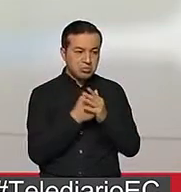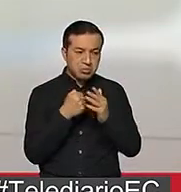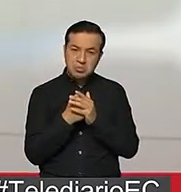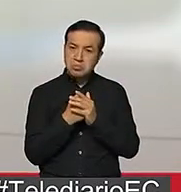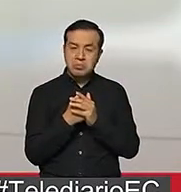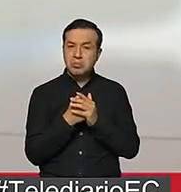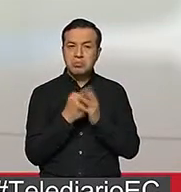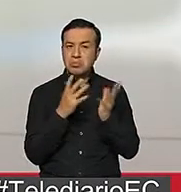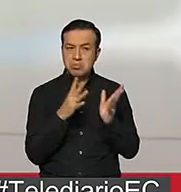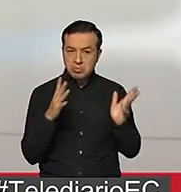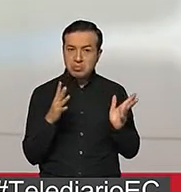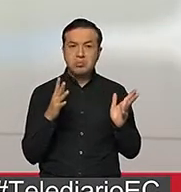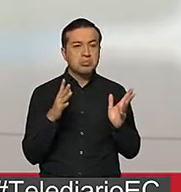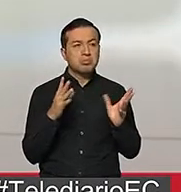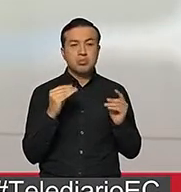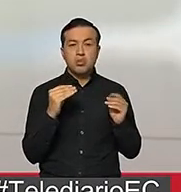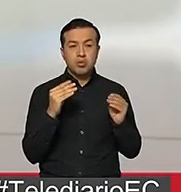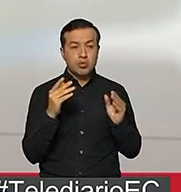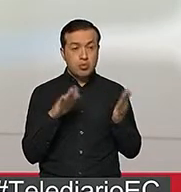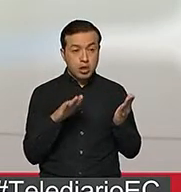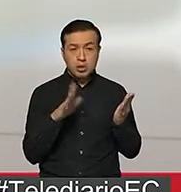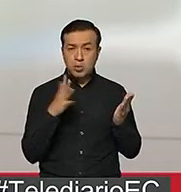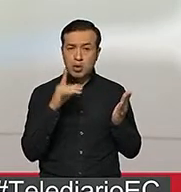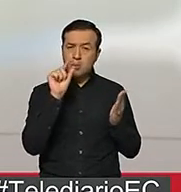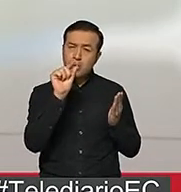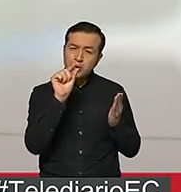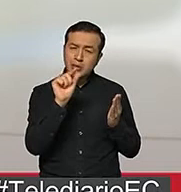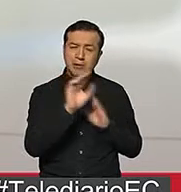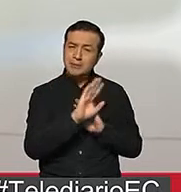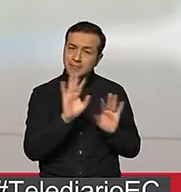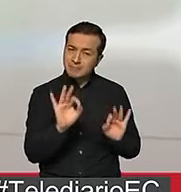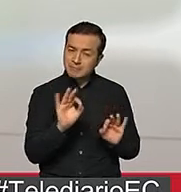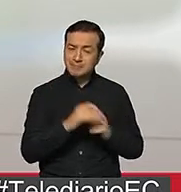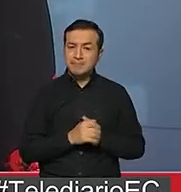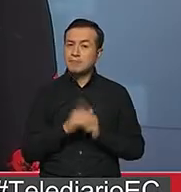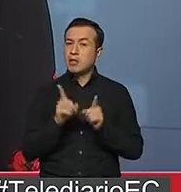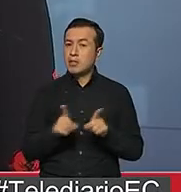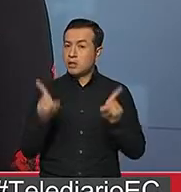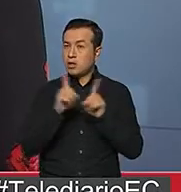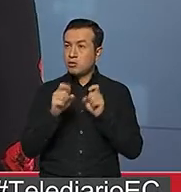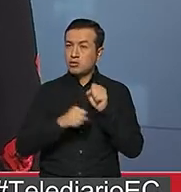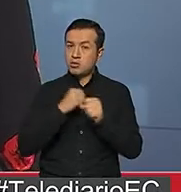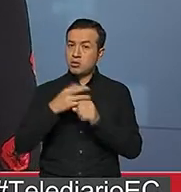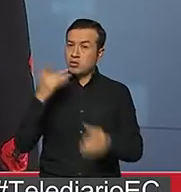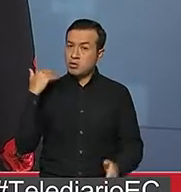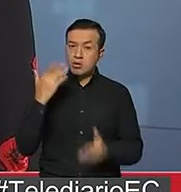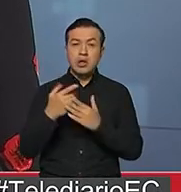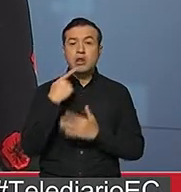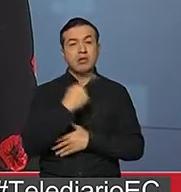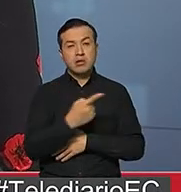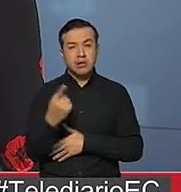y reducir significativamente estos estos estas cifras las cifras de los últimos años daban cuenta de alrededor